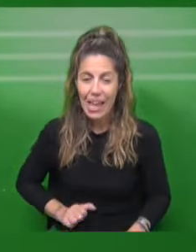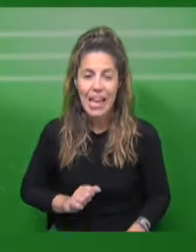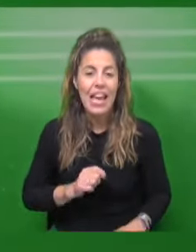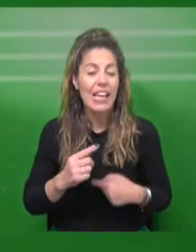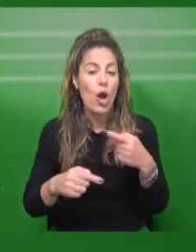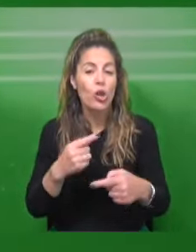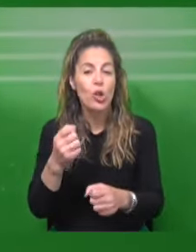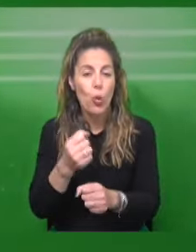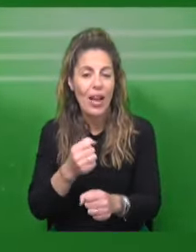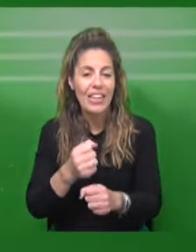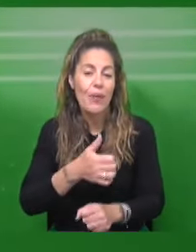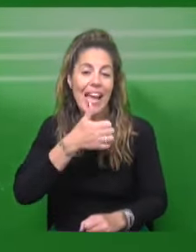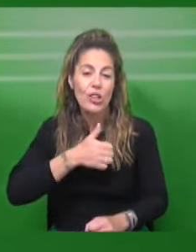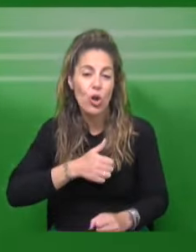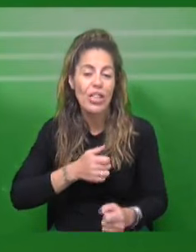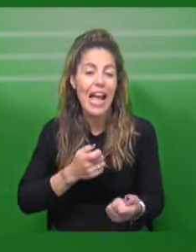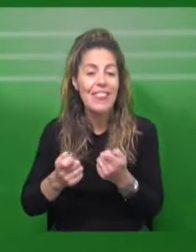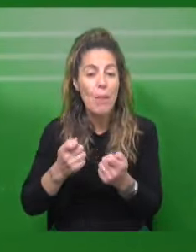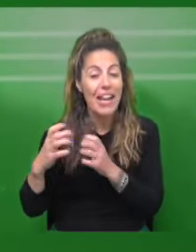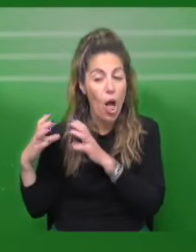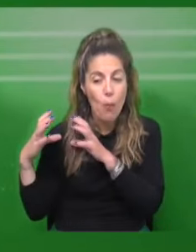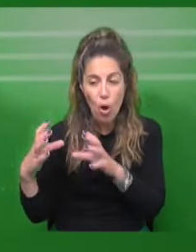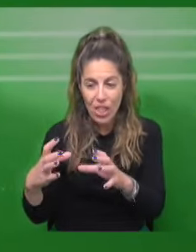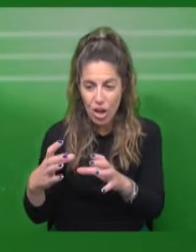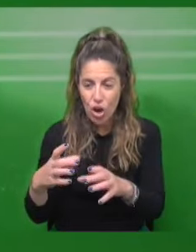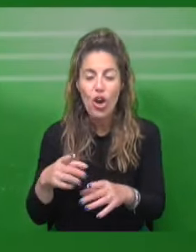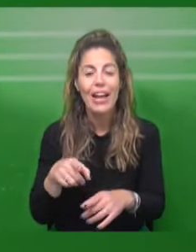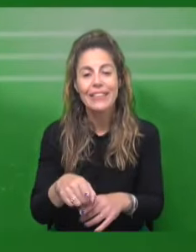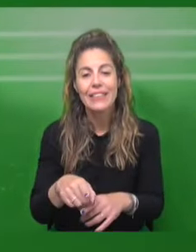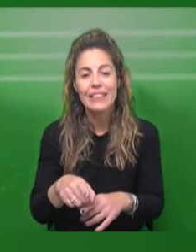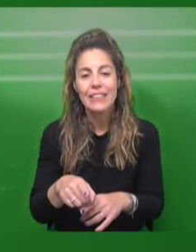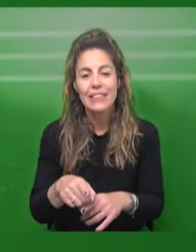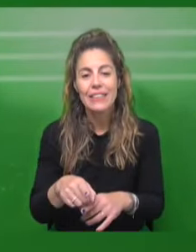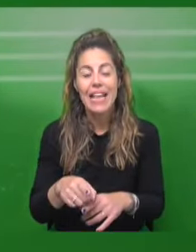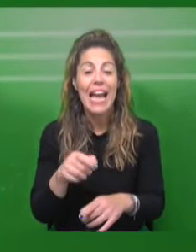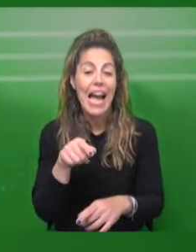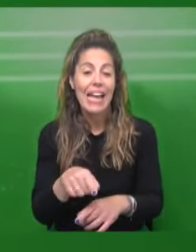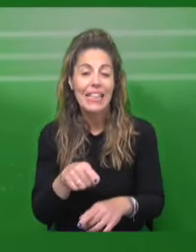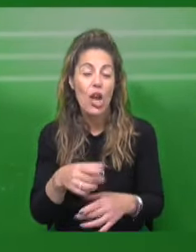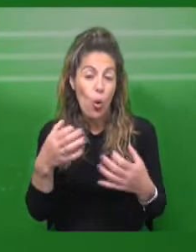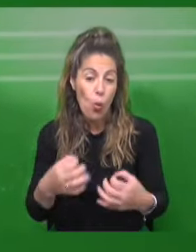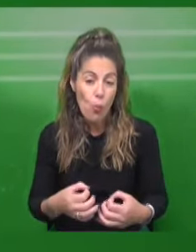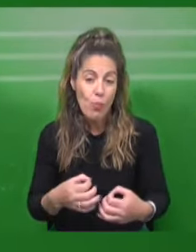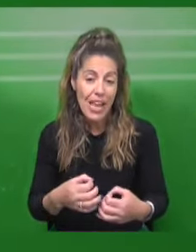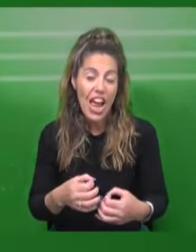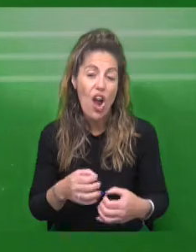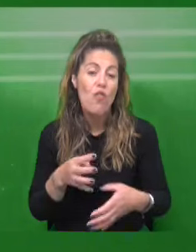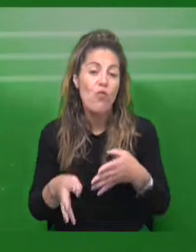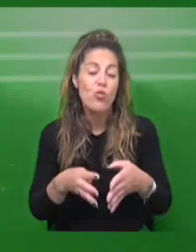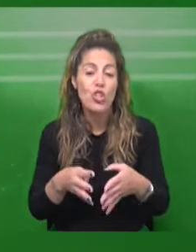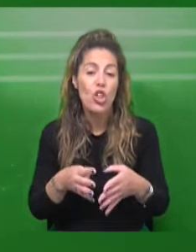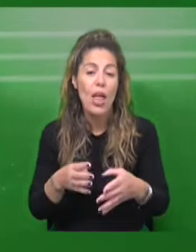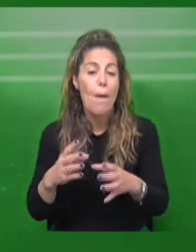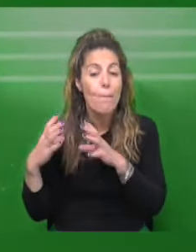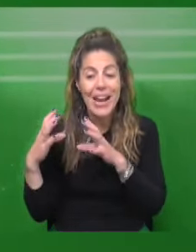tareas históricas del mercado modelo entonces eh le toca cumplir las funciones del mercado mayorista de